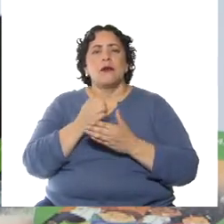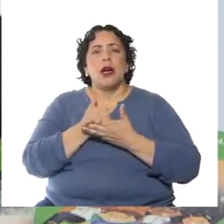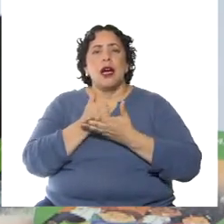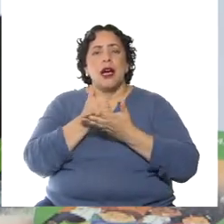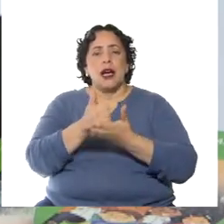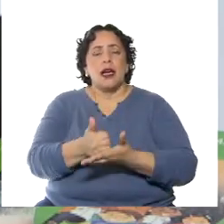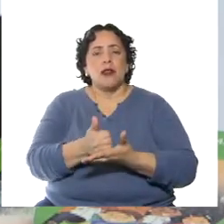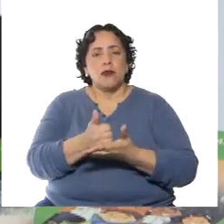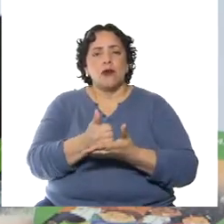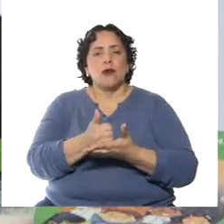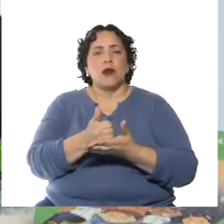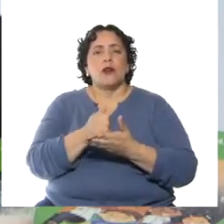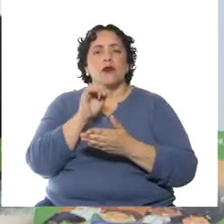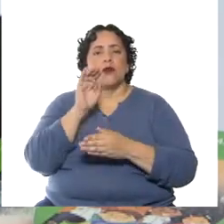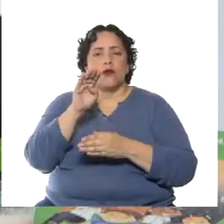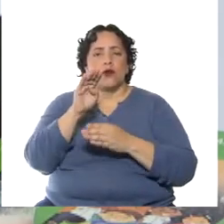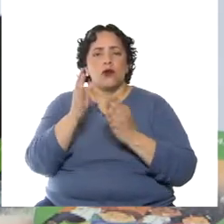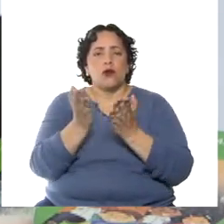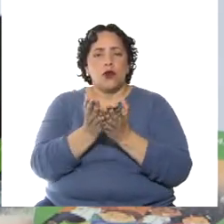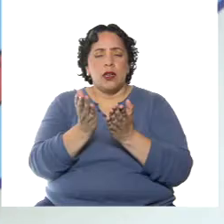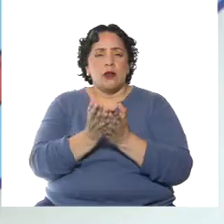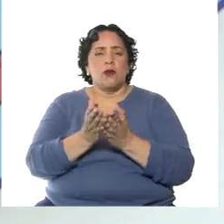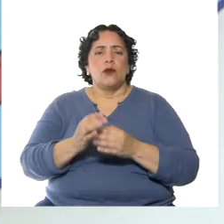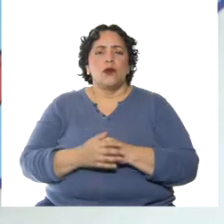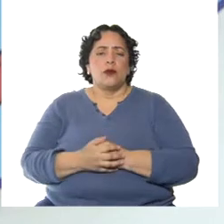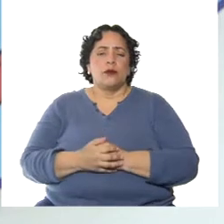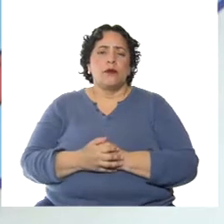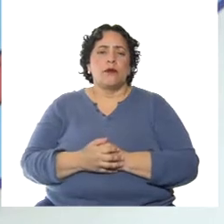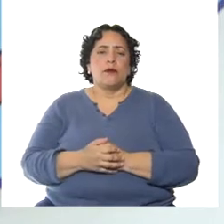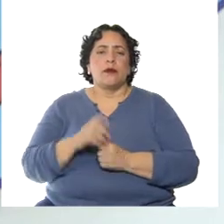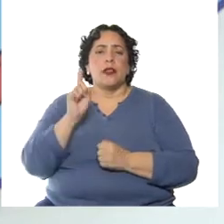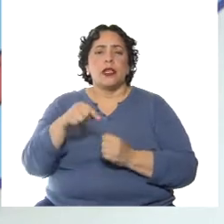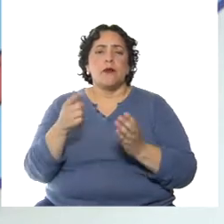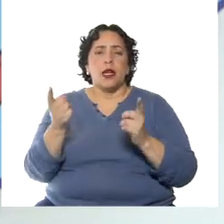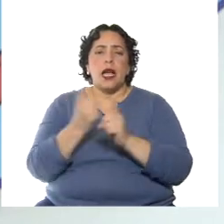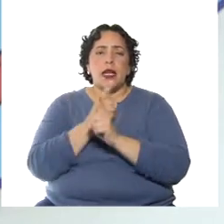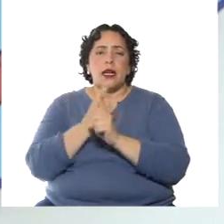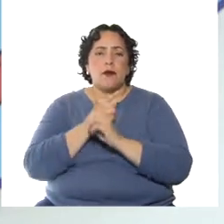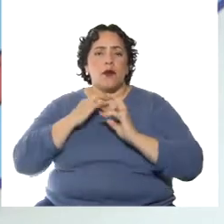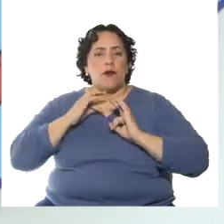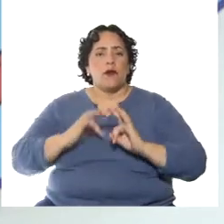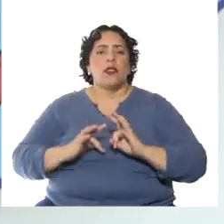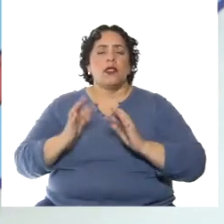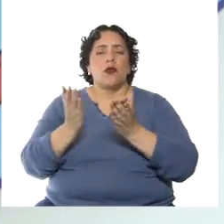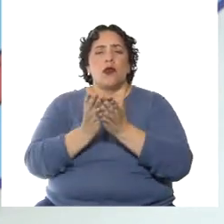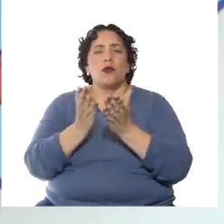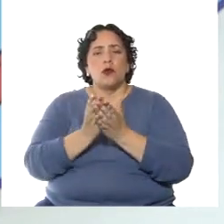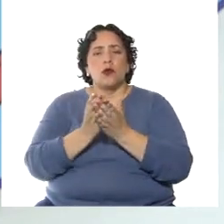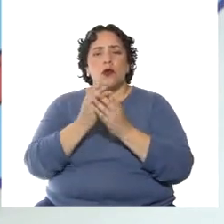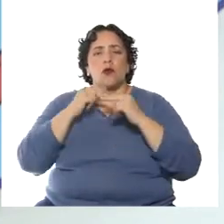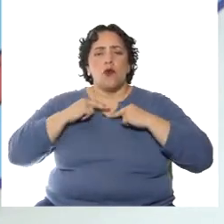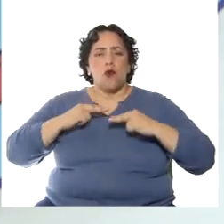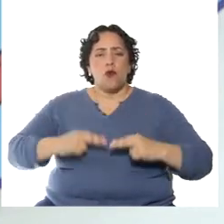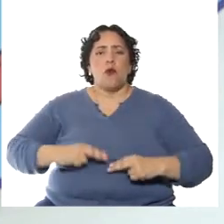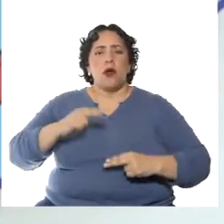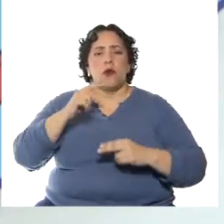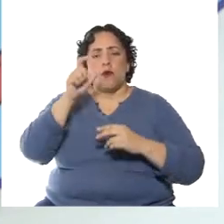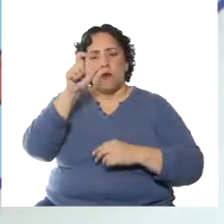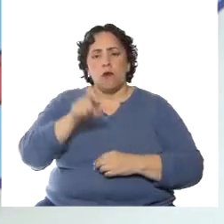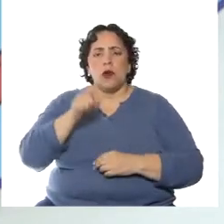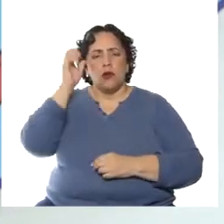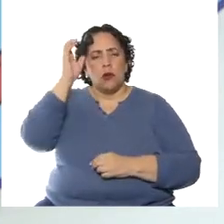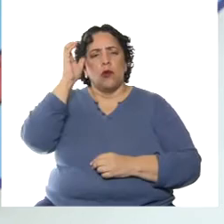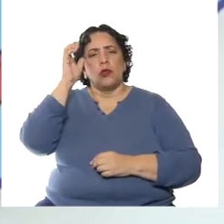va a ser muy útiles para sus estudios a futuro. Y que existen cambios físicos y químicos que el ser humano, la persona consciente,